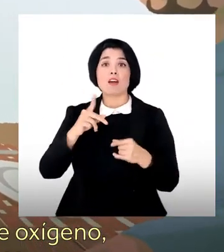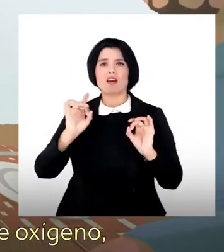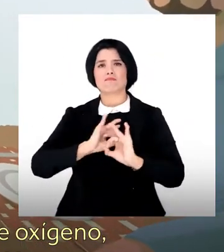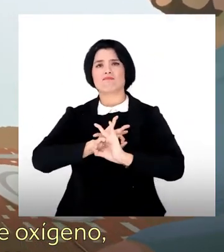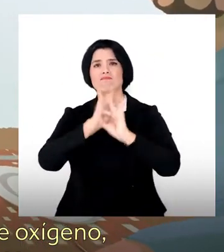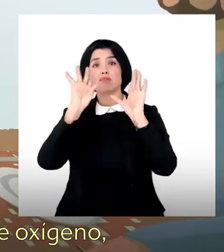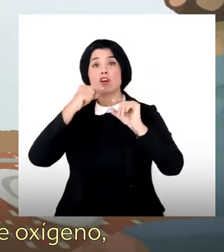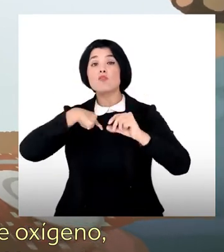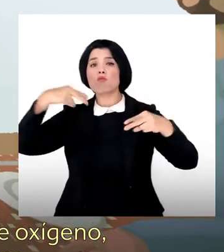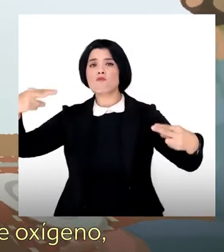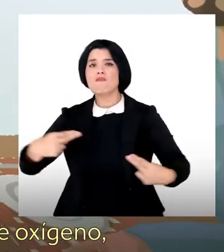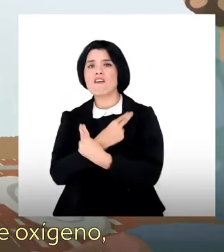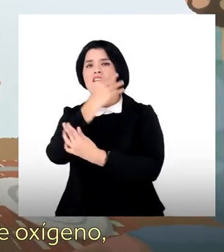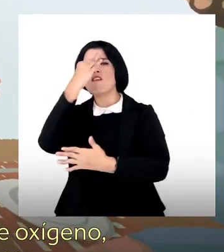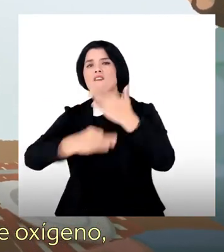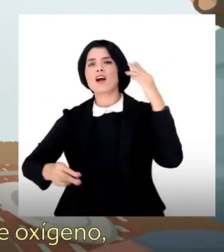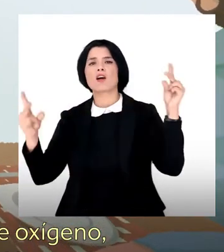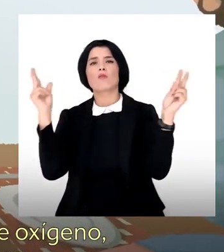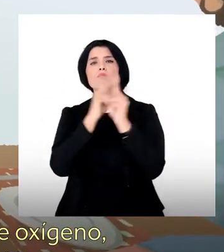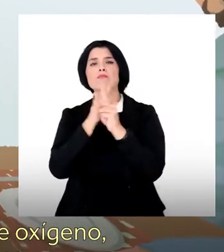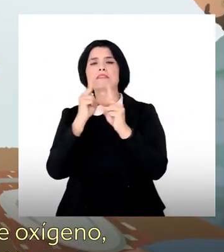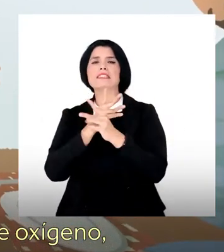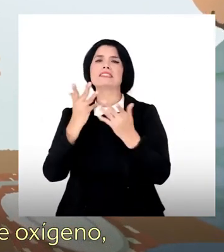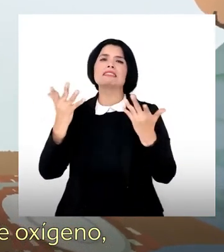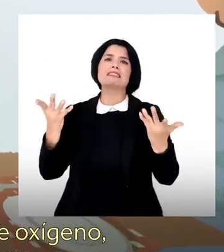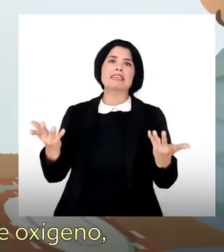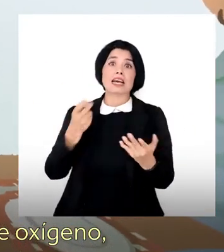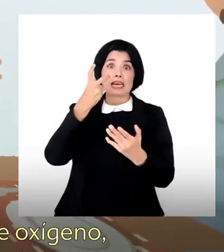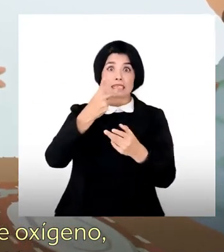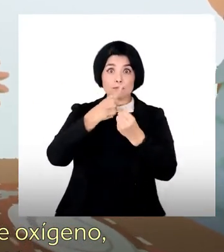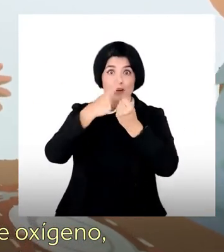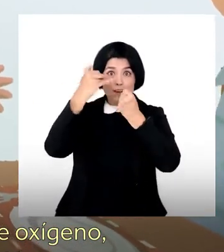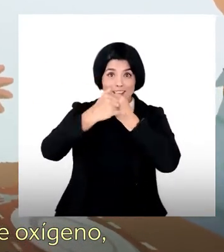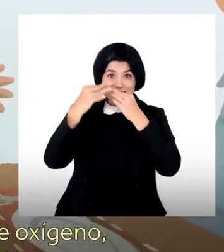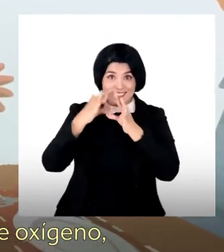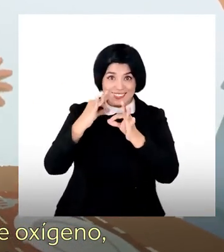nací tuve falta de oxígeno y esos planes cambiaron un poco.